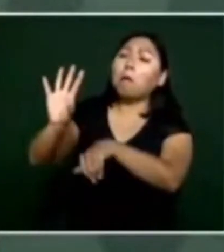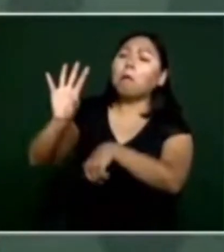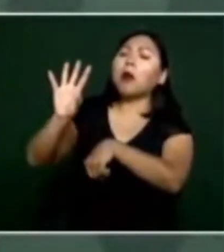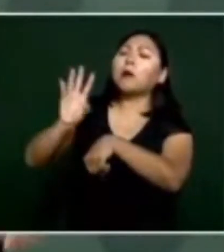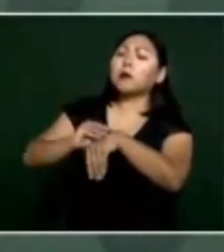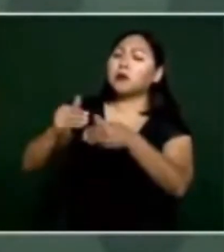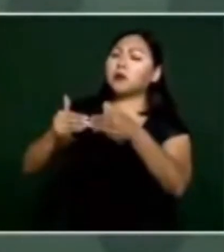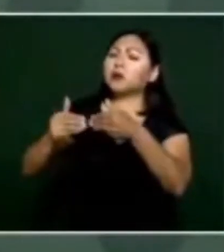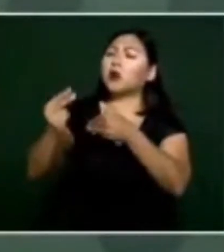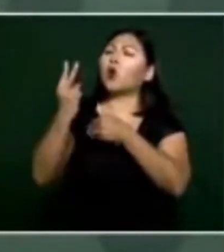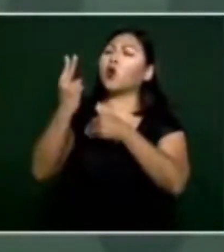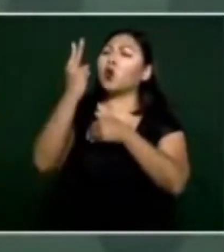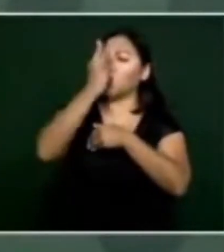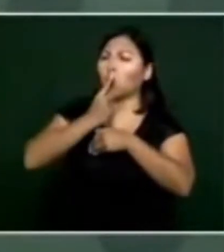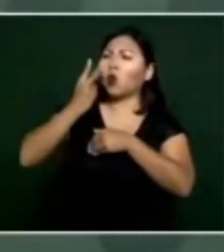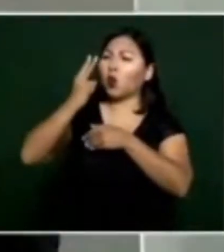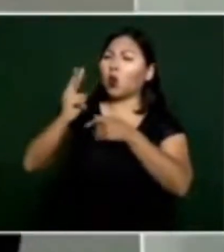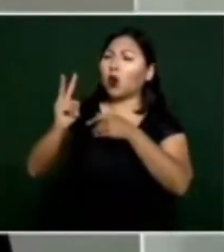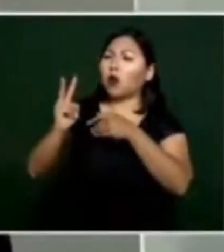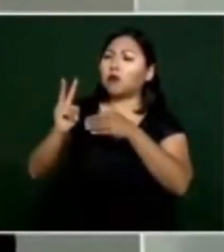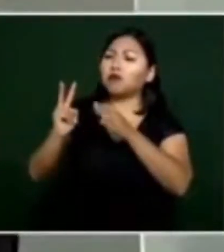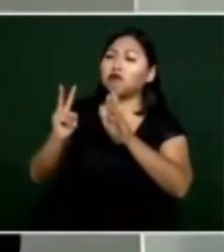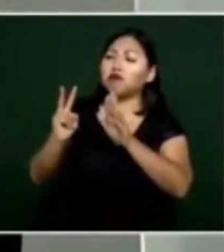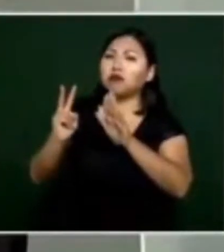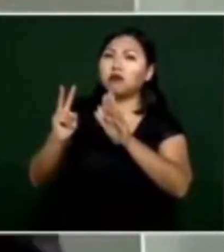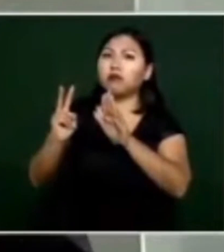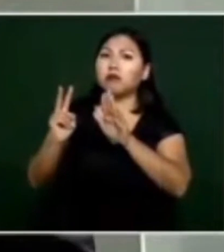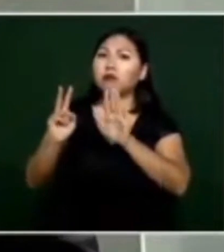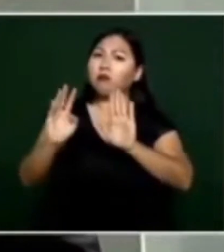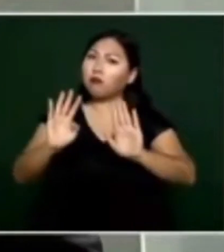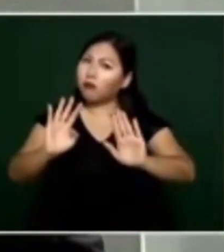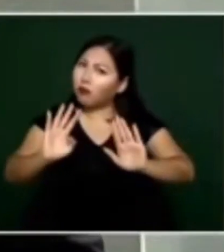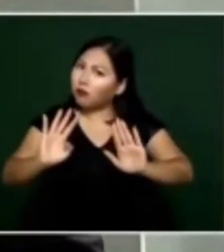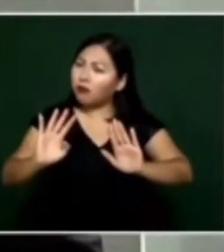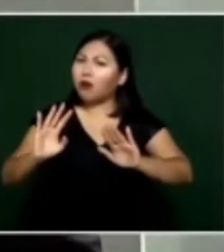De suerte que estaban ahí pendientes